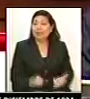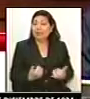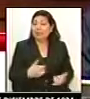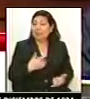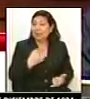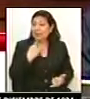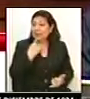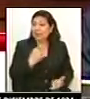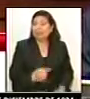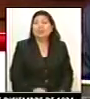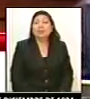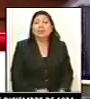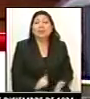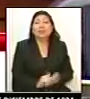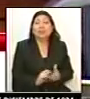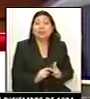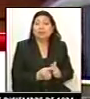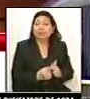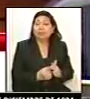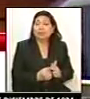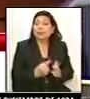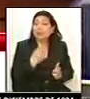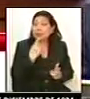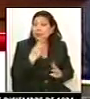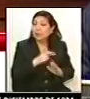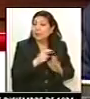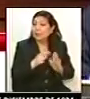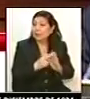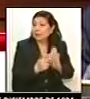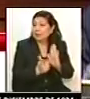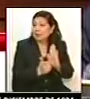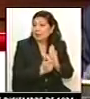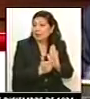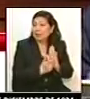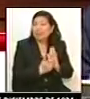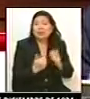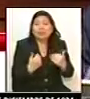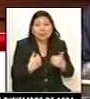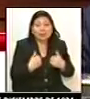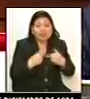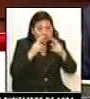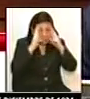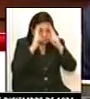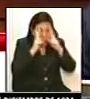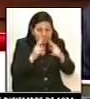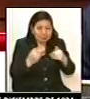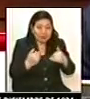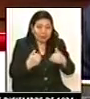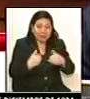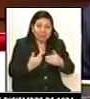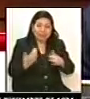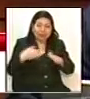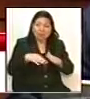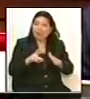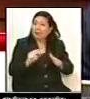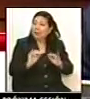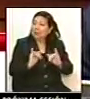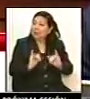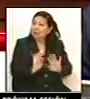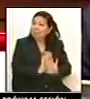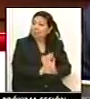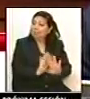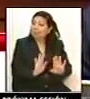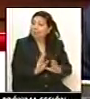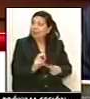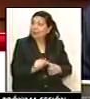sentido, lo que estaba originalmente establecido en el proyecto de ley tiene que ser respetado y tiene que ser incluido. No nos dejemos llevar por